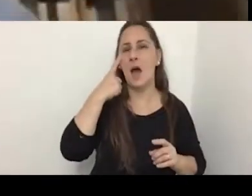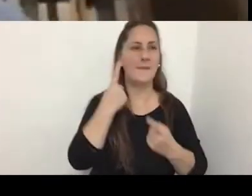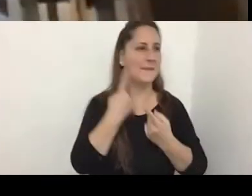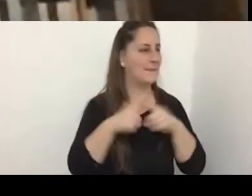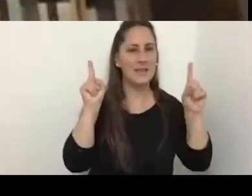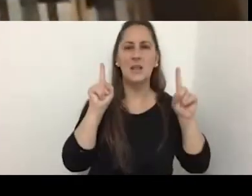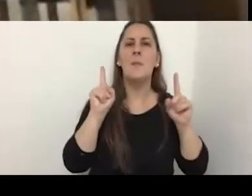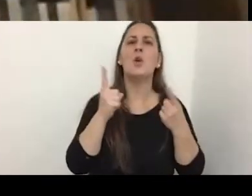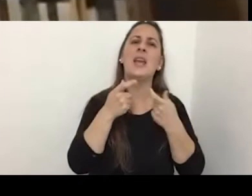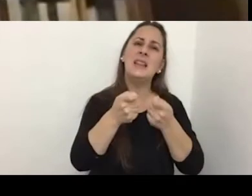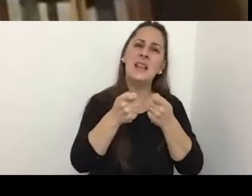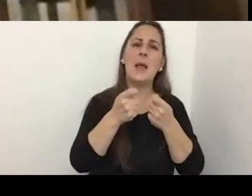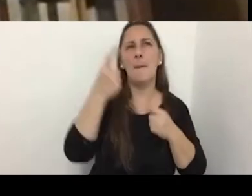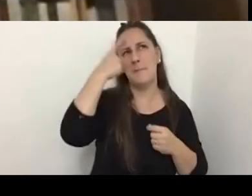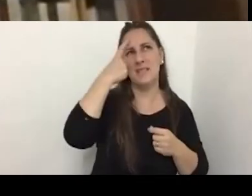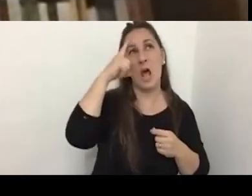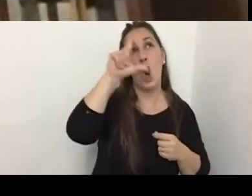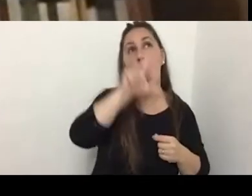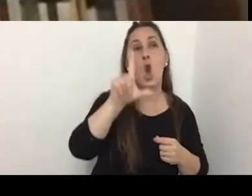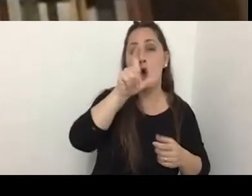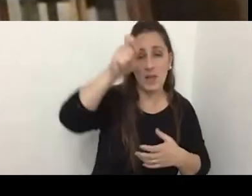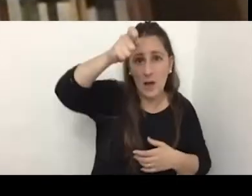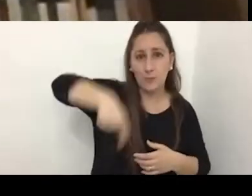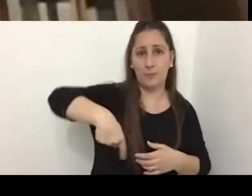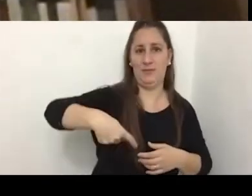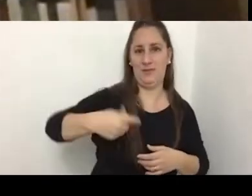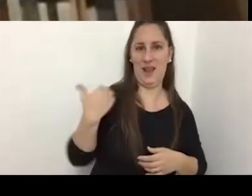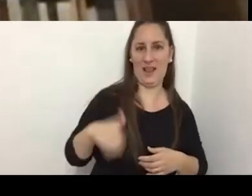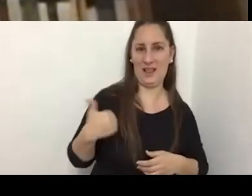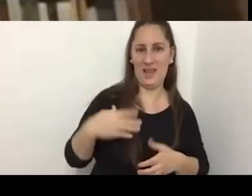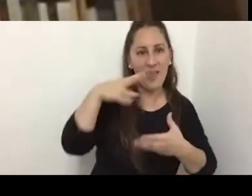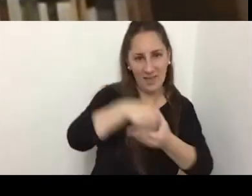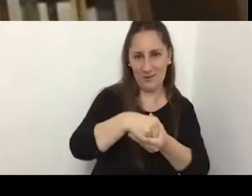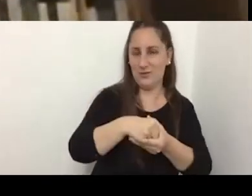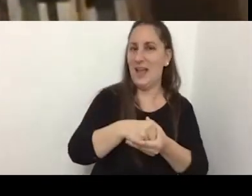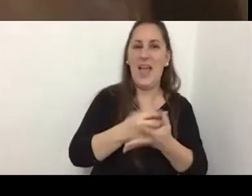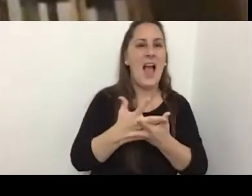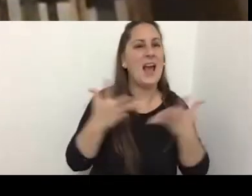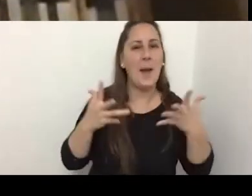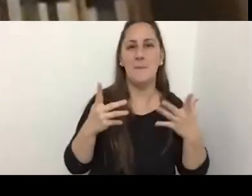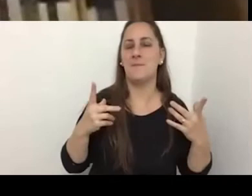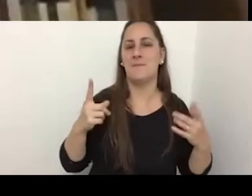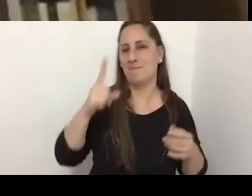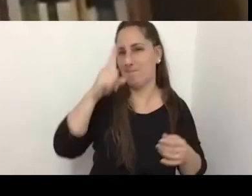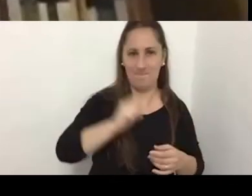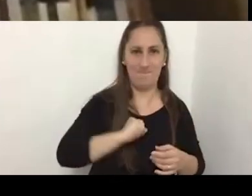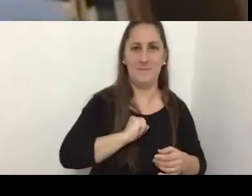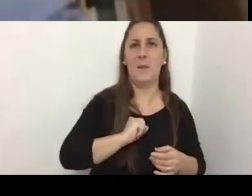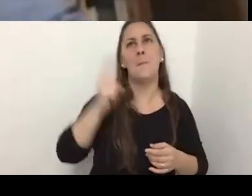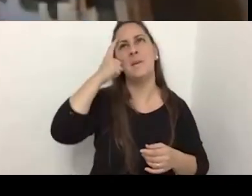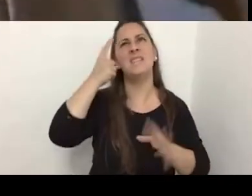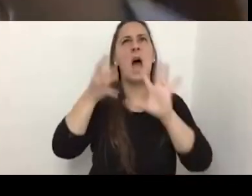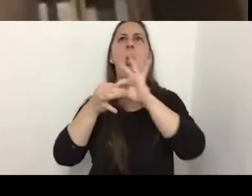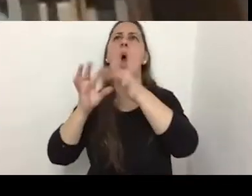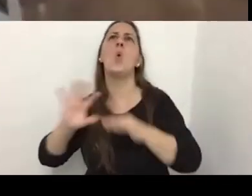trataba de pensar con una lógica local, que es el gran desafío que todos nosotros tenemos, no pensar con categorías eurocéntricas, ni